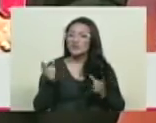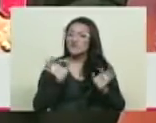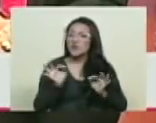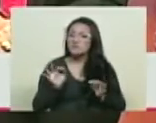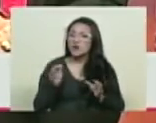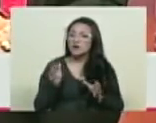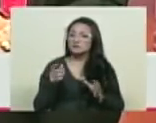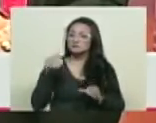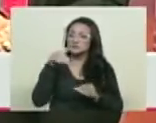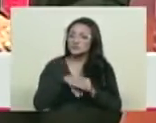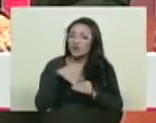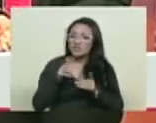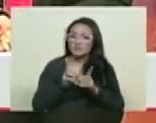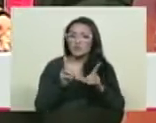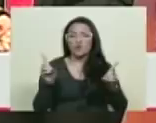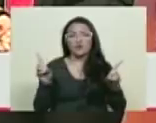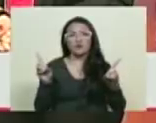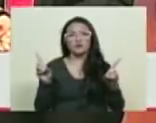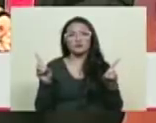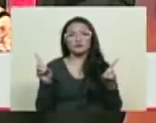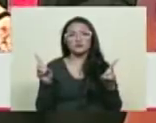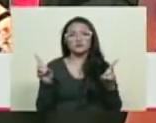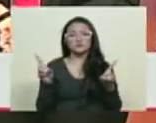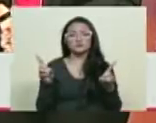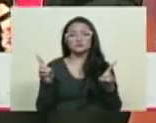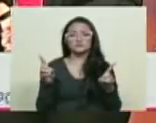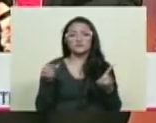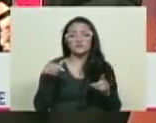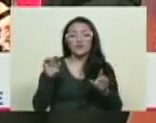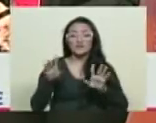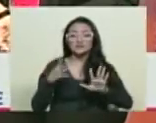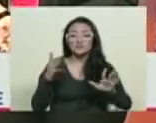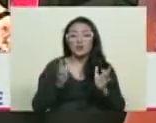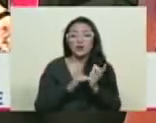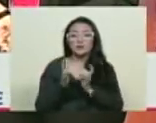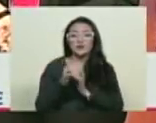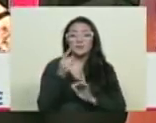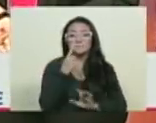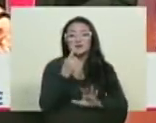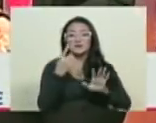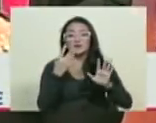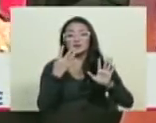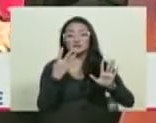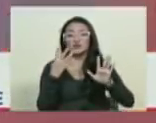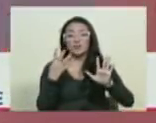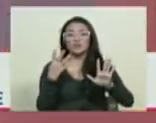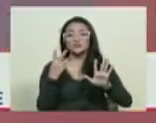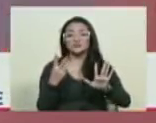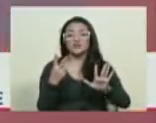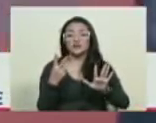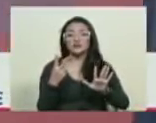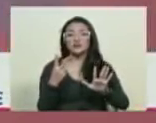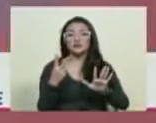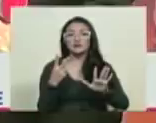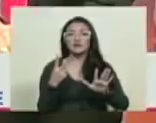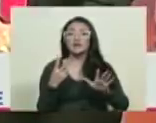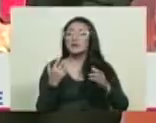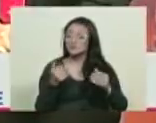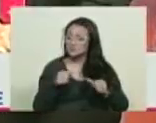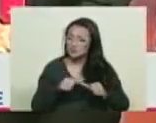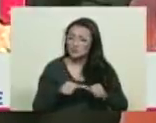pacífico democrático constitucional un 19 de abril de 1997 y por ahí nos vamos a mantener